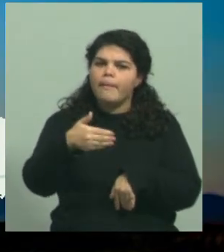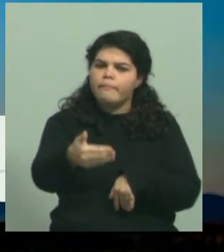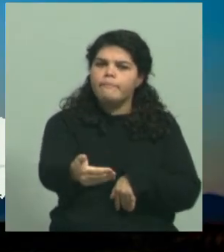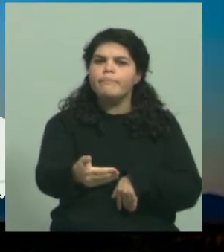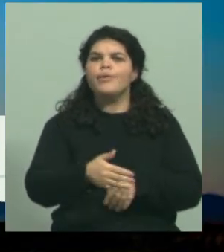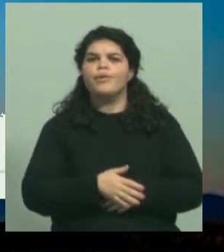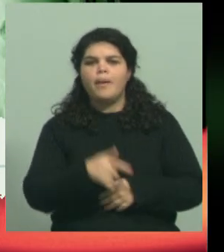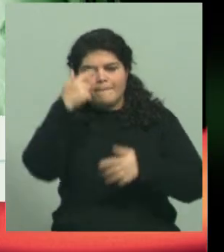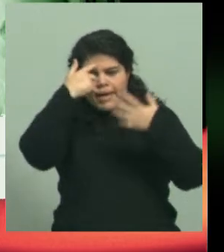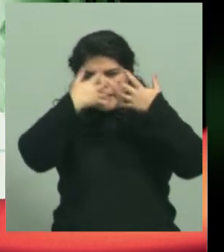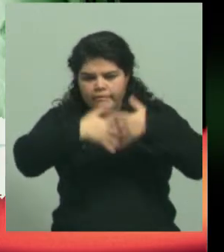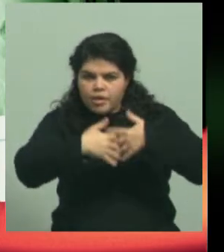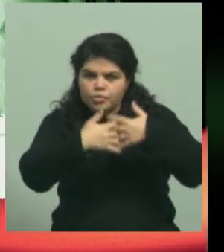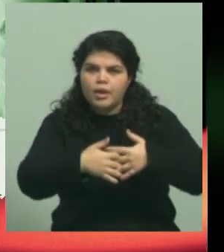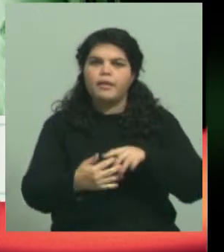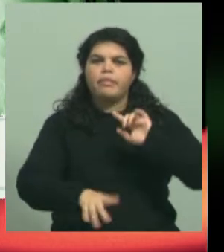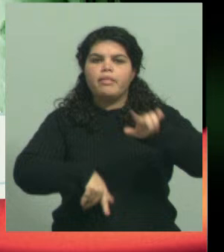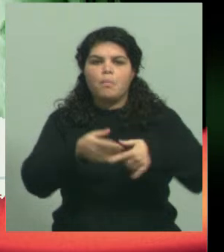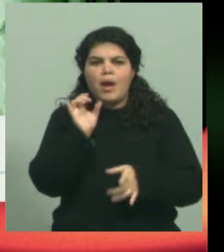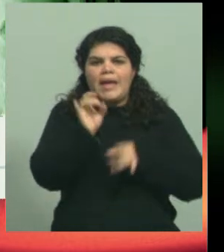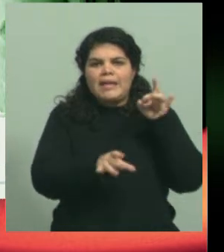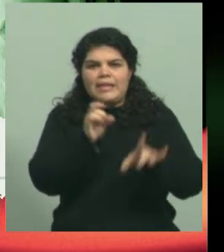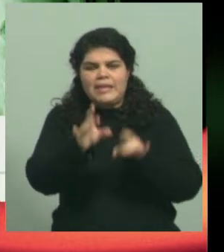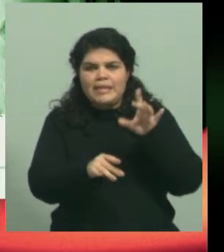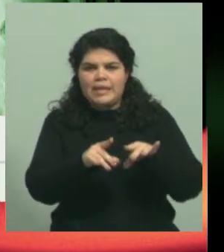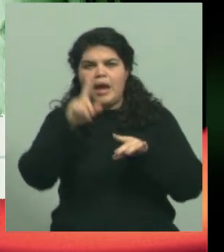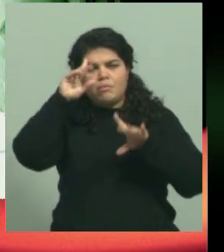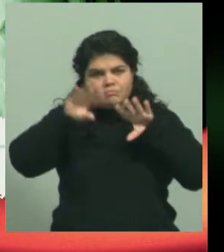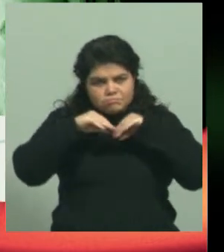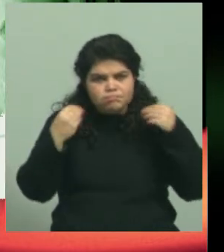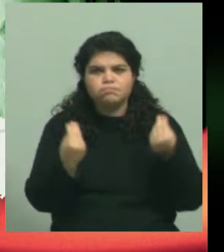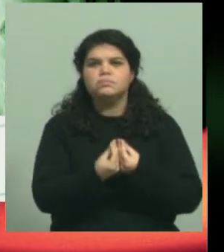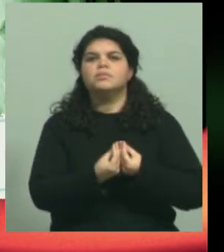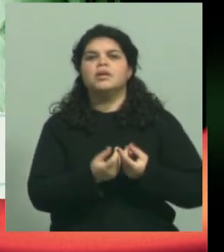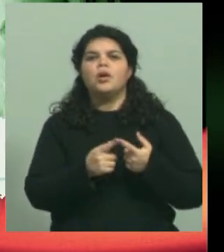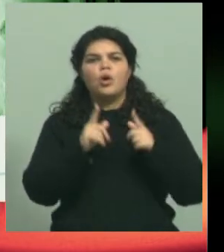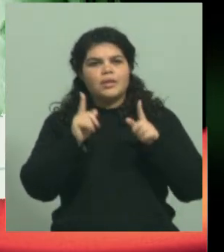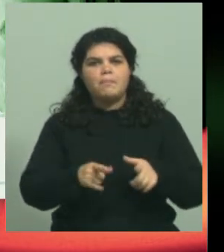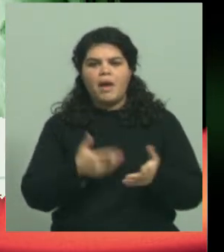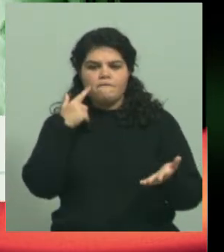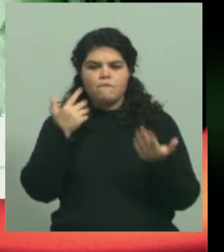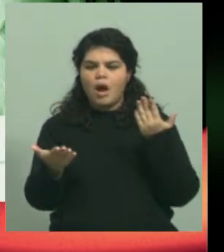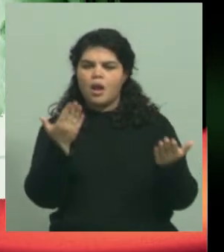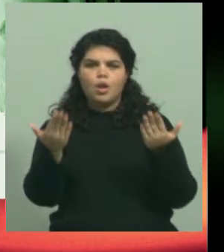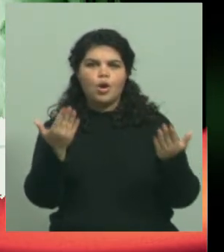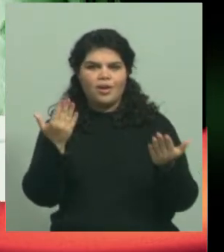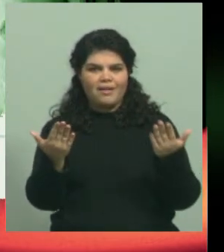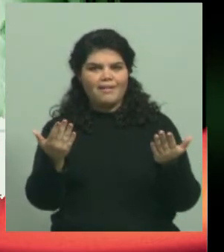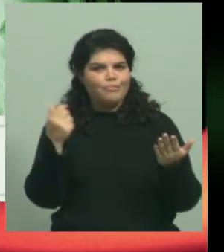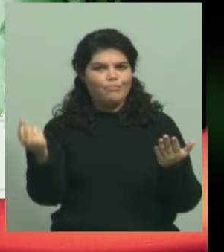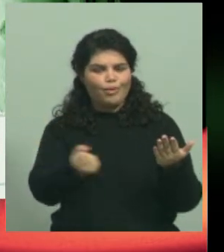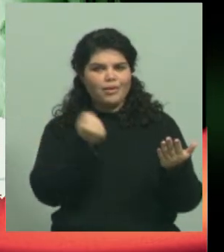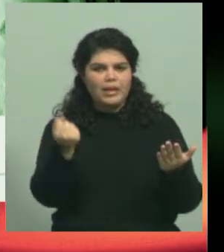para criticar, para valorar resultados o una situación frente a otra. Entonces, la ciencia lo vive